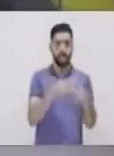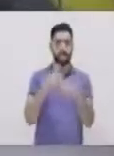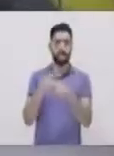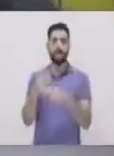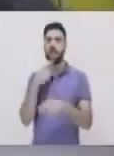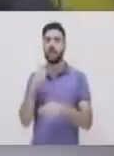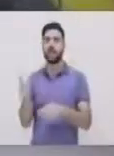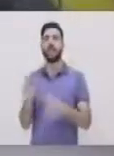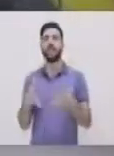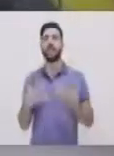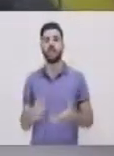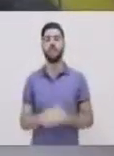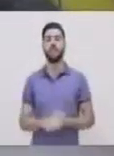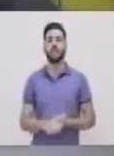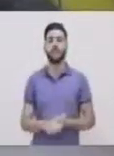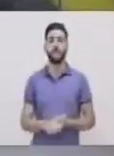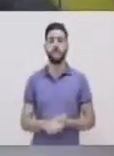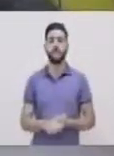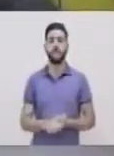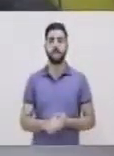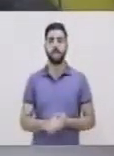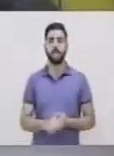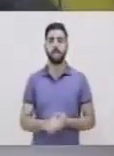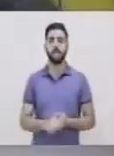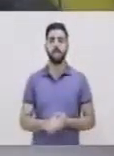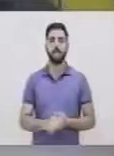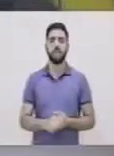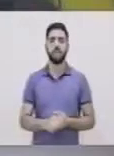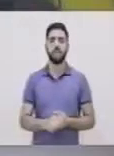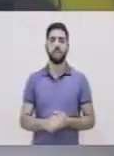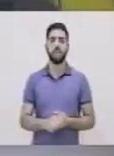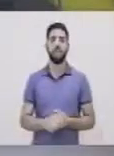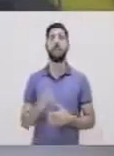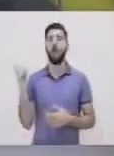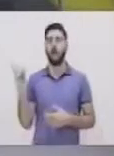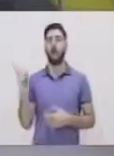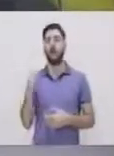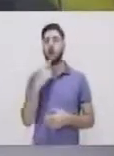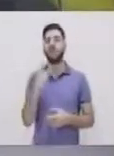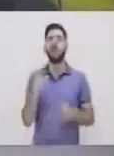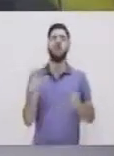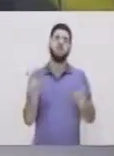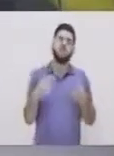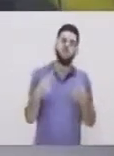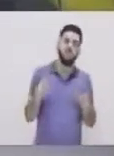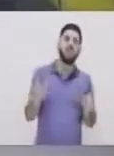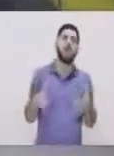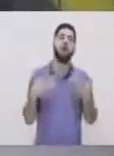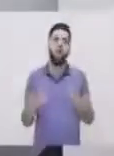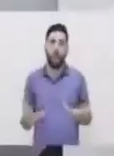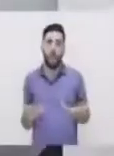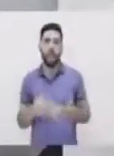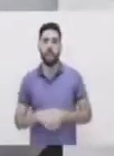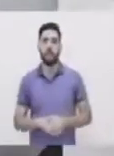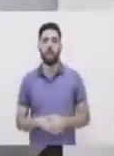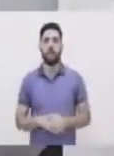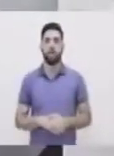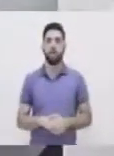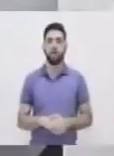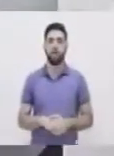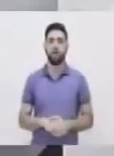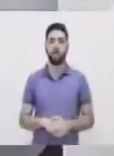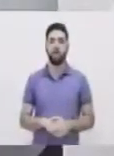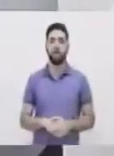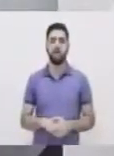discernir. Discernir es una palabra que significa como escoger qué música, porque también este tema